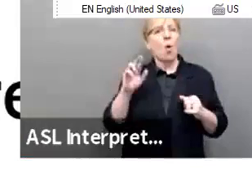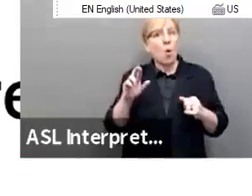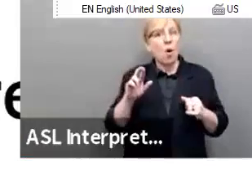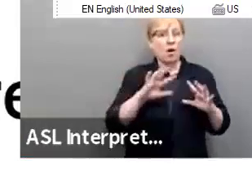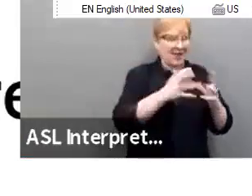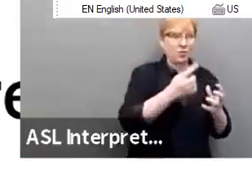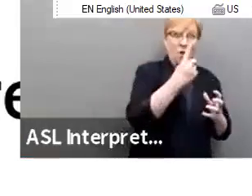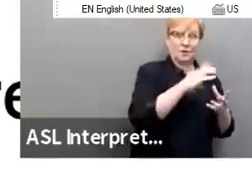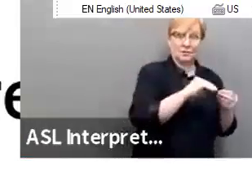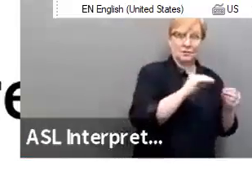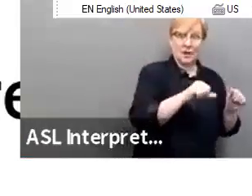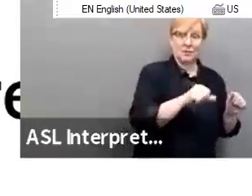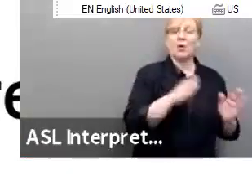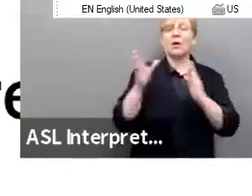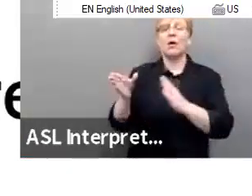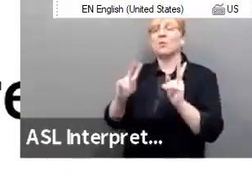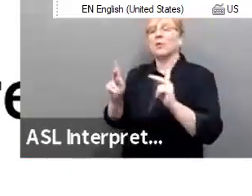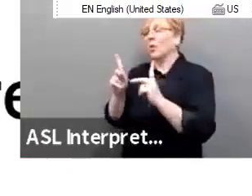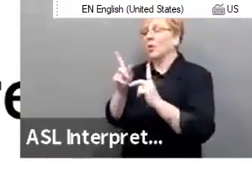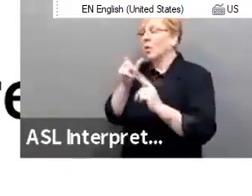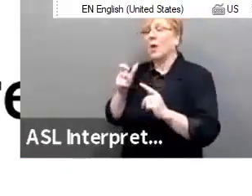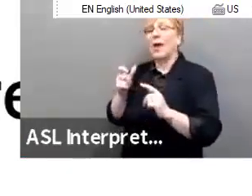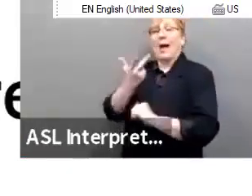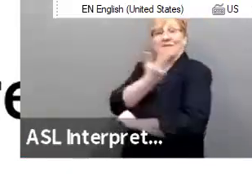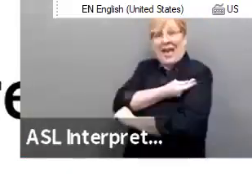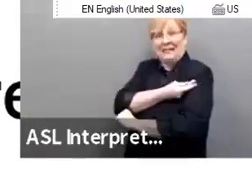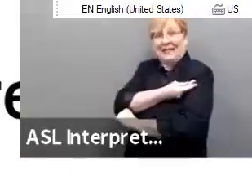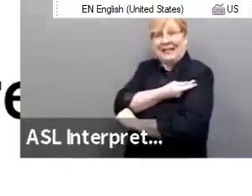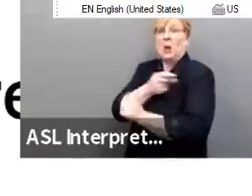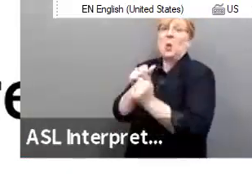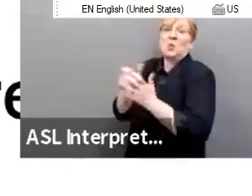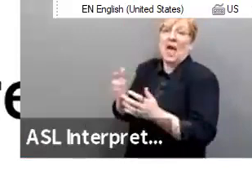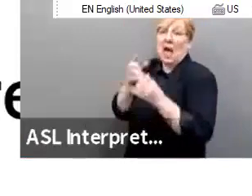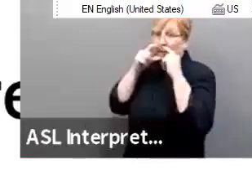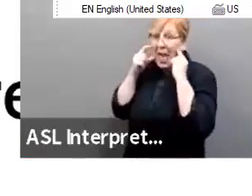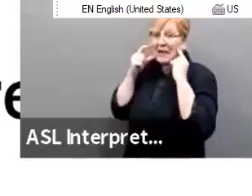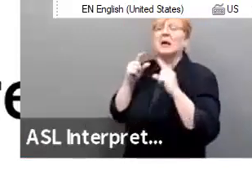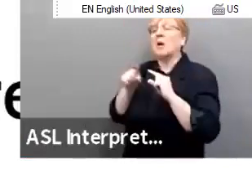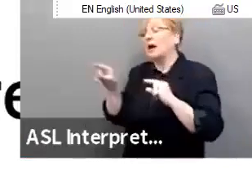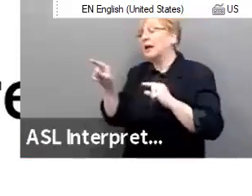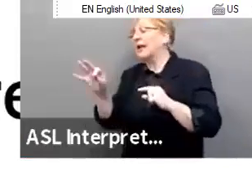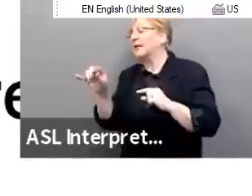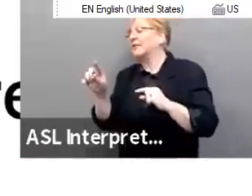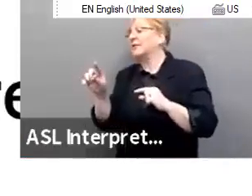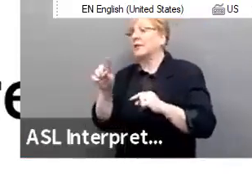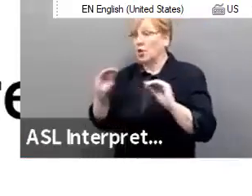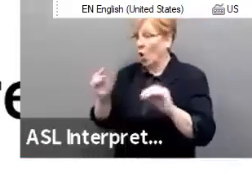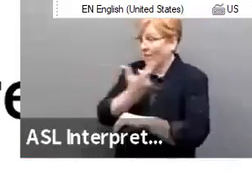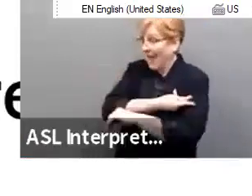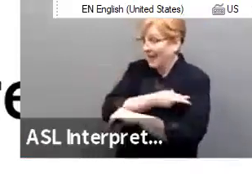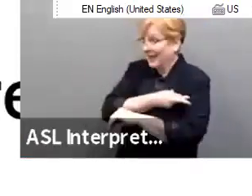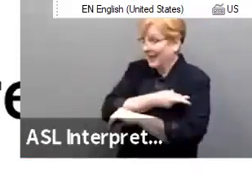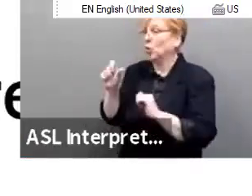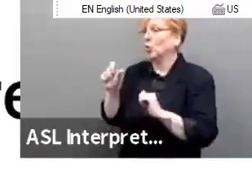falsa acerca del uso de cubrebocas. La gobernadora le pidió al modelo de equipos epidemiológicos